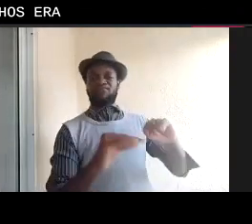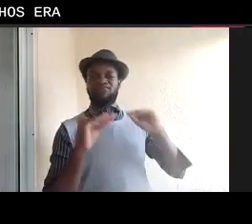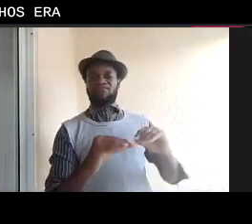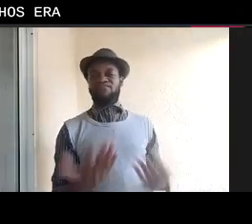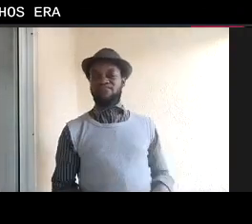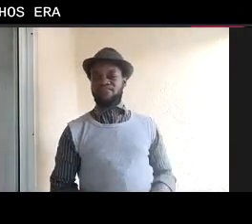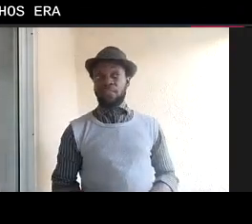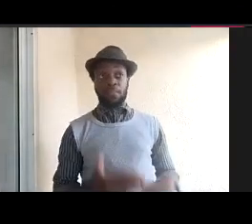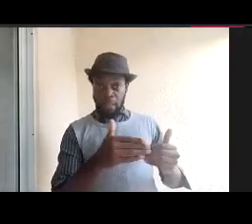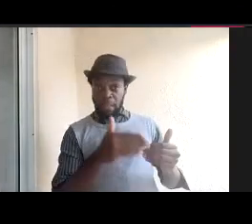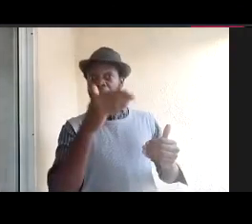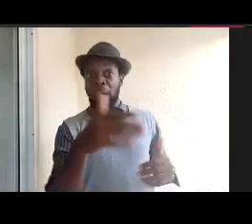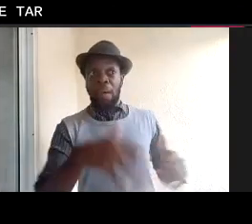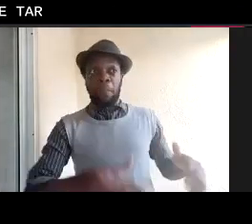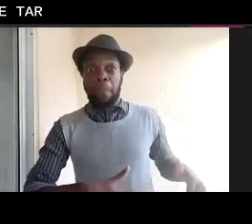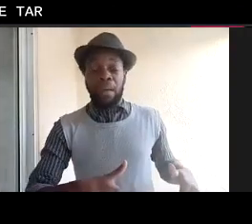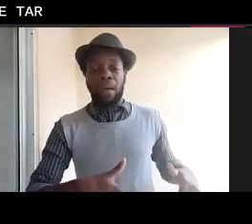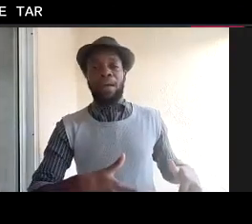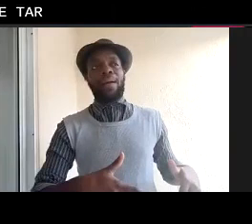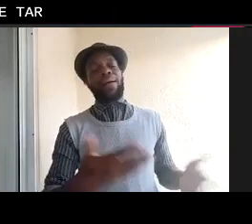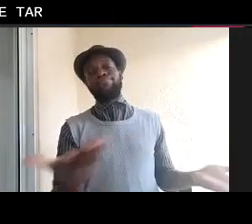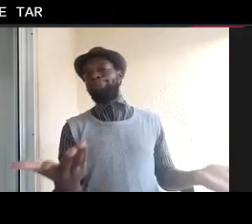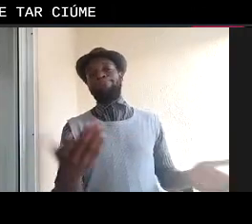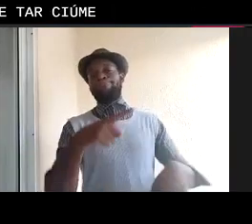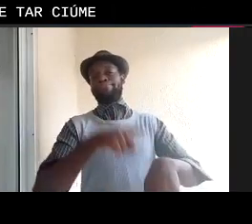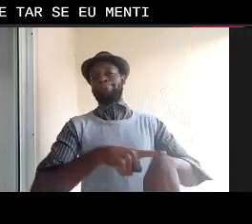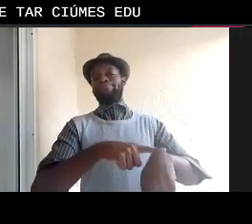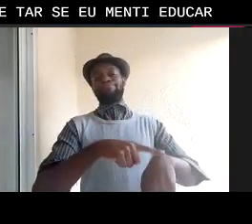evitar educando a nuestra juventud,